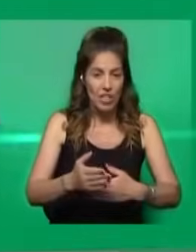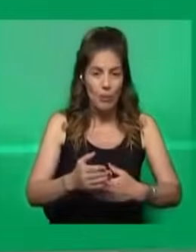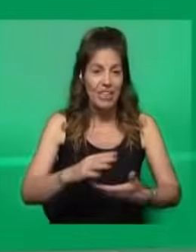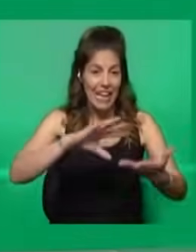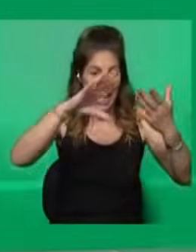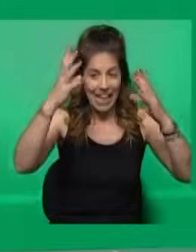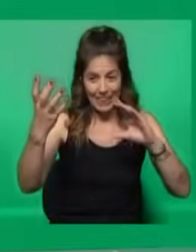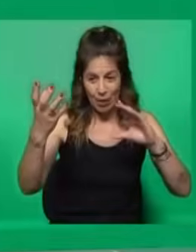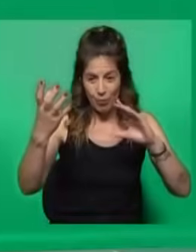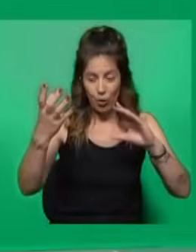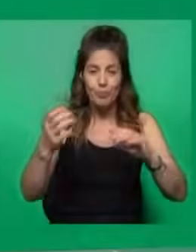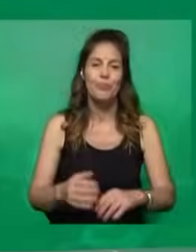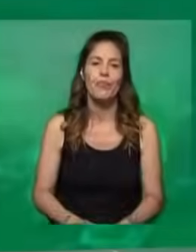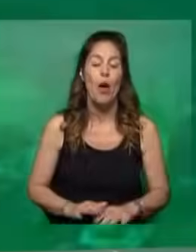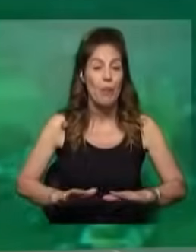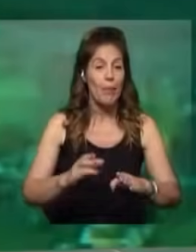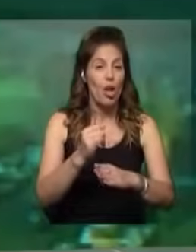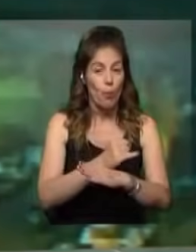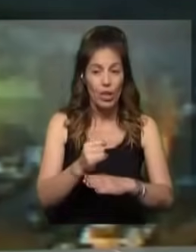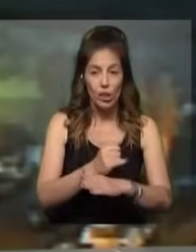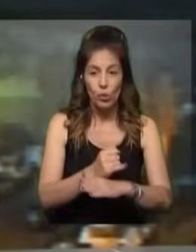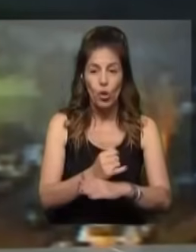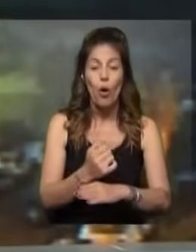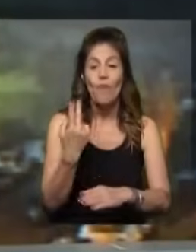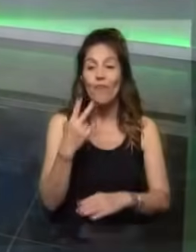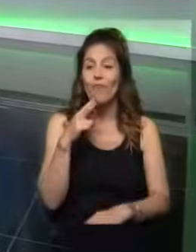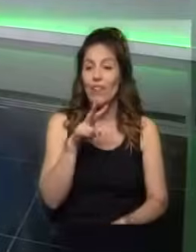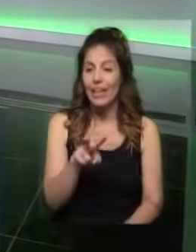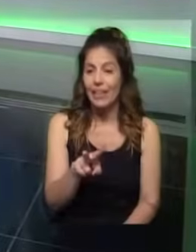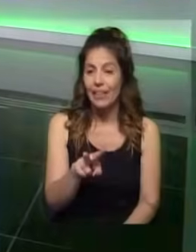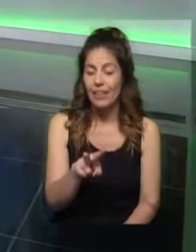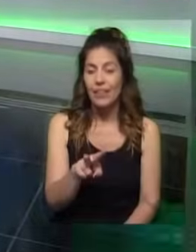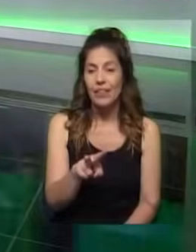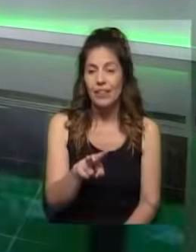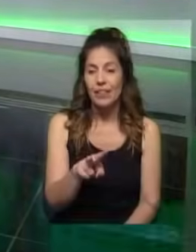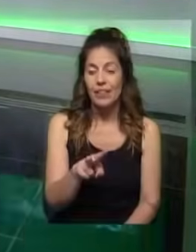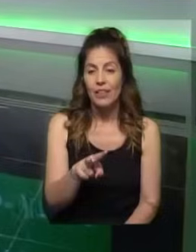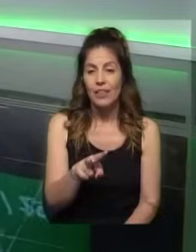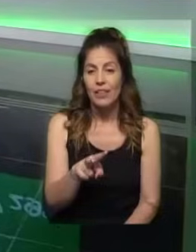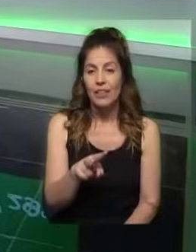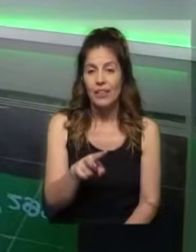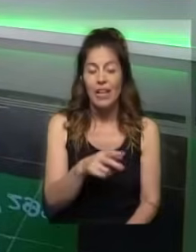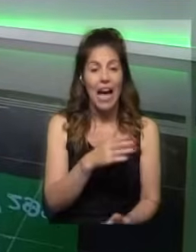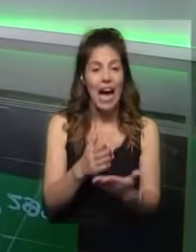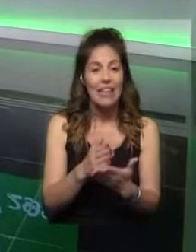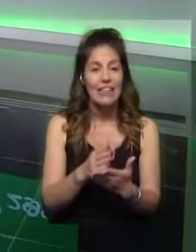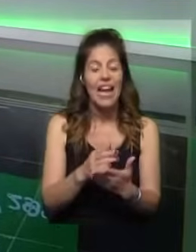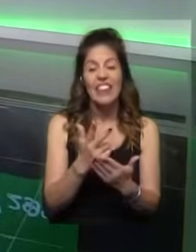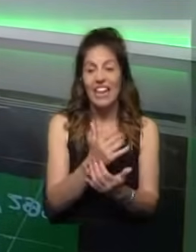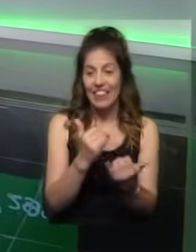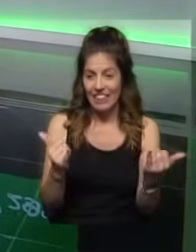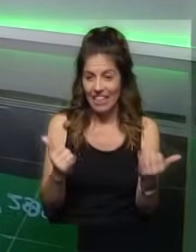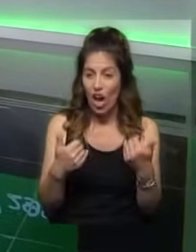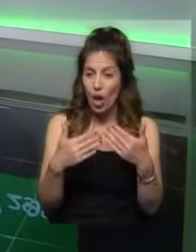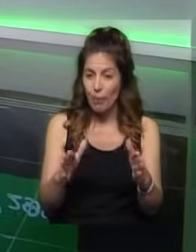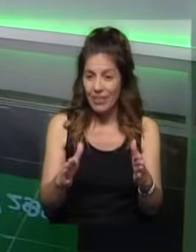tiempo claro el pronóstico elaborado por inumet que nos permitirá eh observar lo que está previsto que ocurra de aquí a 72 horas empezamos